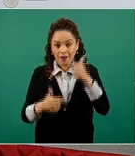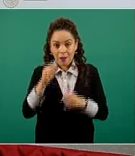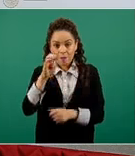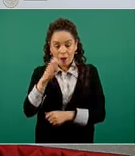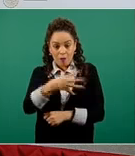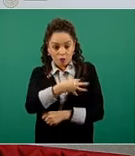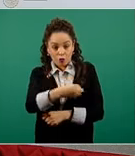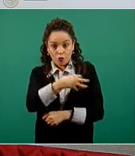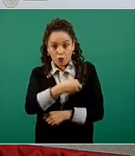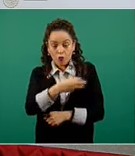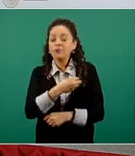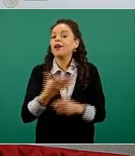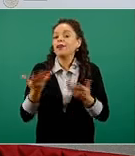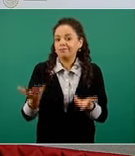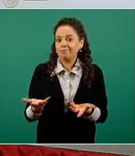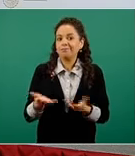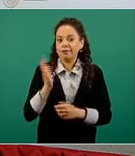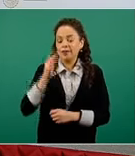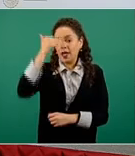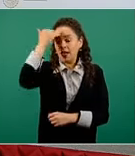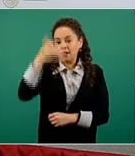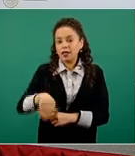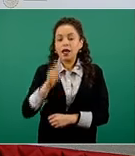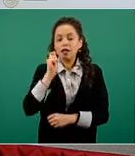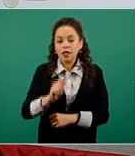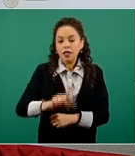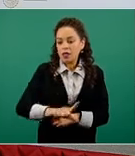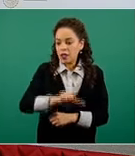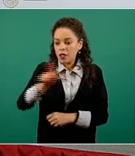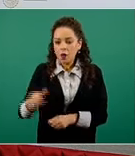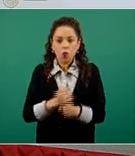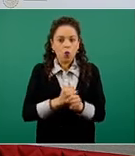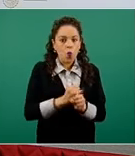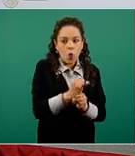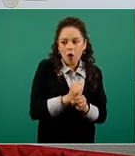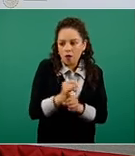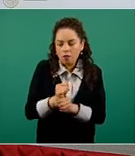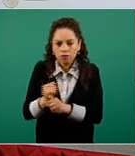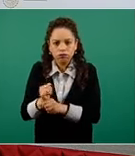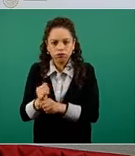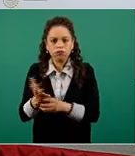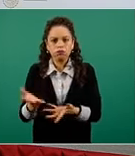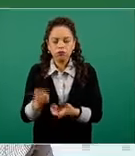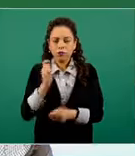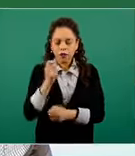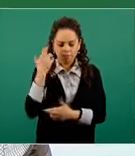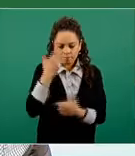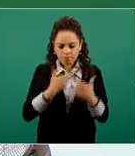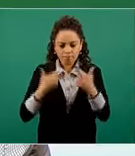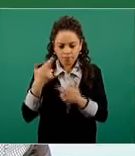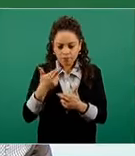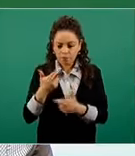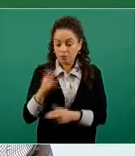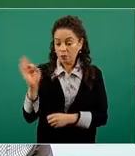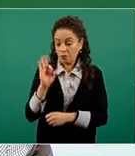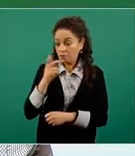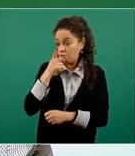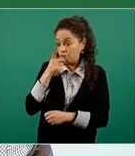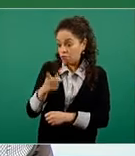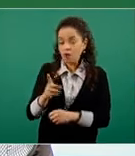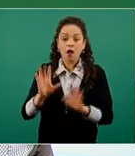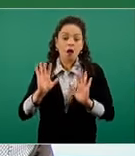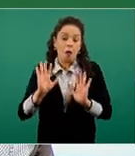será efecto igual y de que las posteriores investigaciones o seguimientos así lo determinen, pudiera